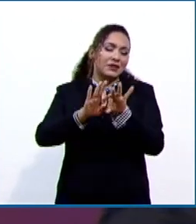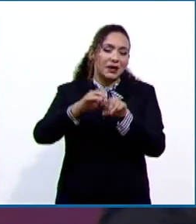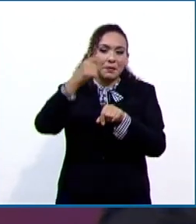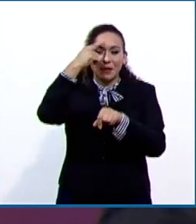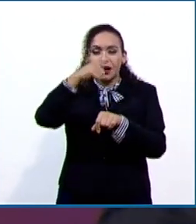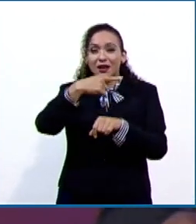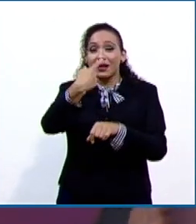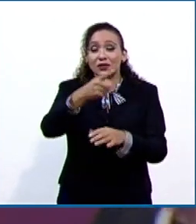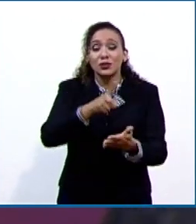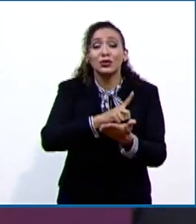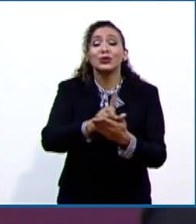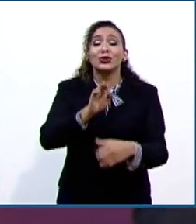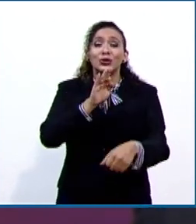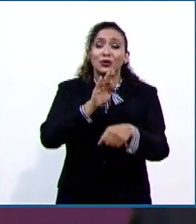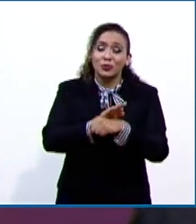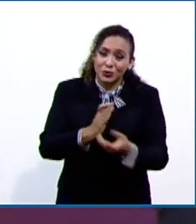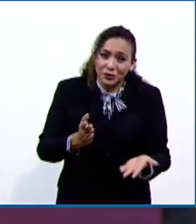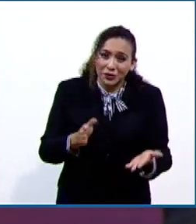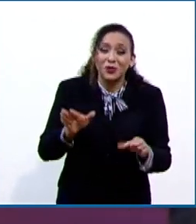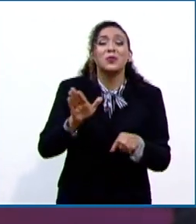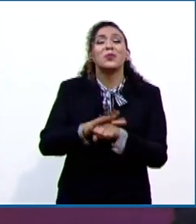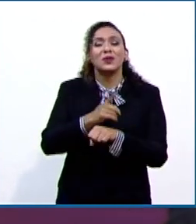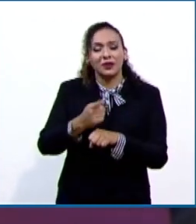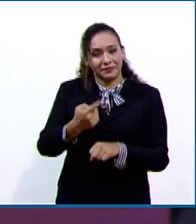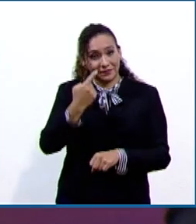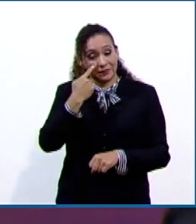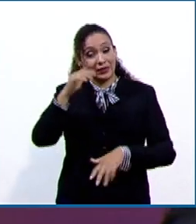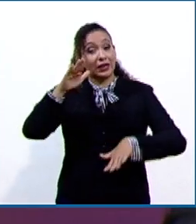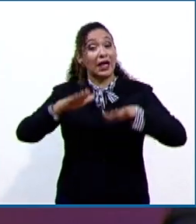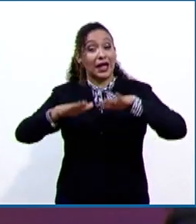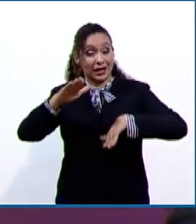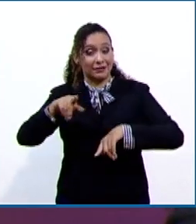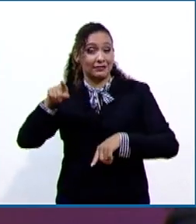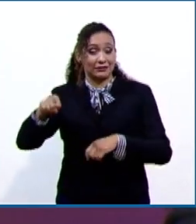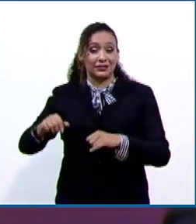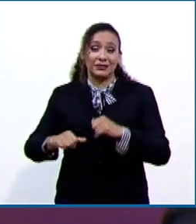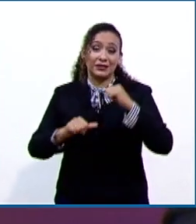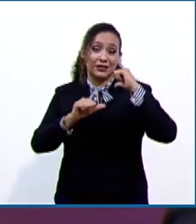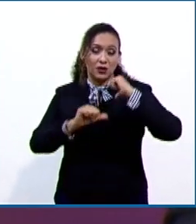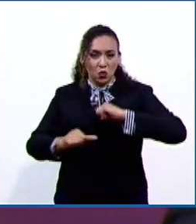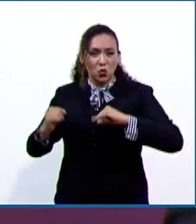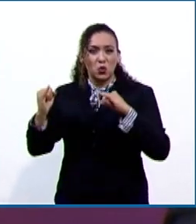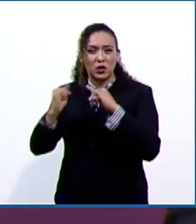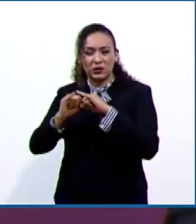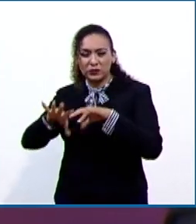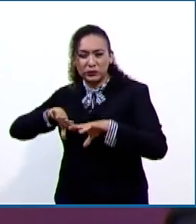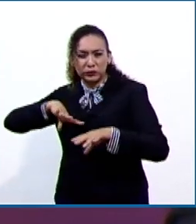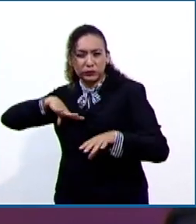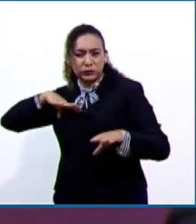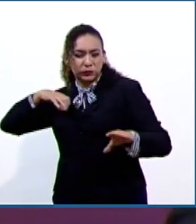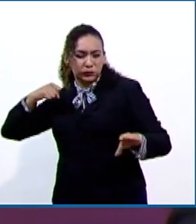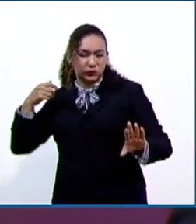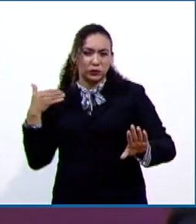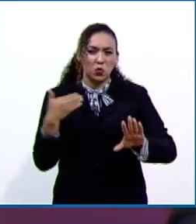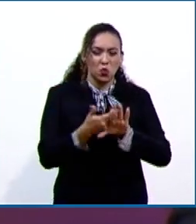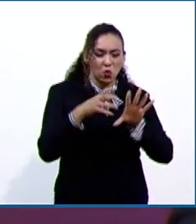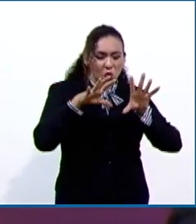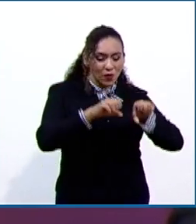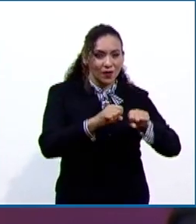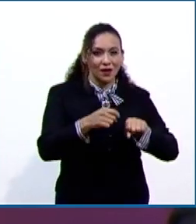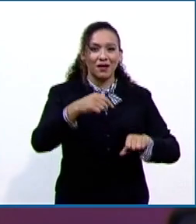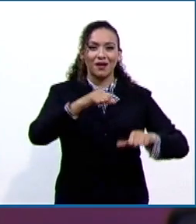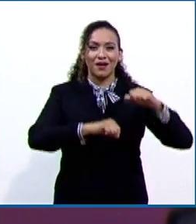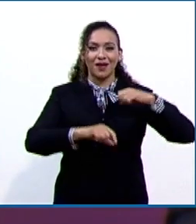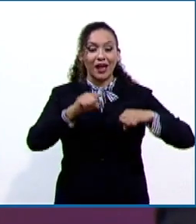garantía que cuando esto llega a suceder, habrá alguien dispuesto a adentrarse en el agua y rescatarla a